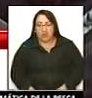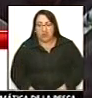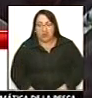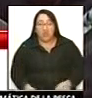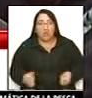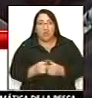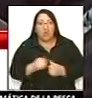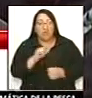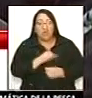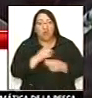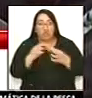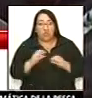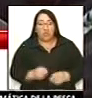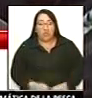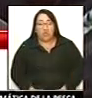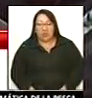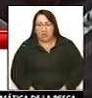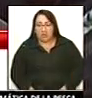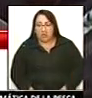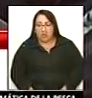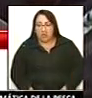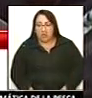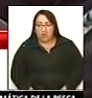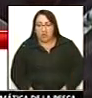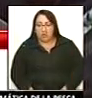veeduría pública. Luego de eso,